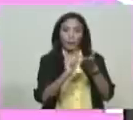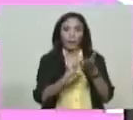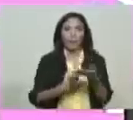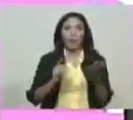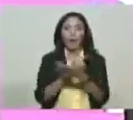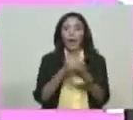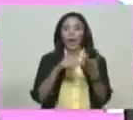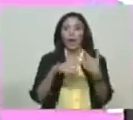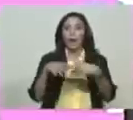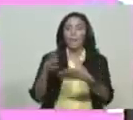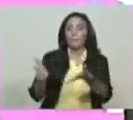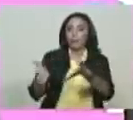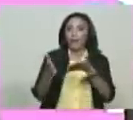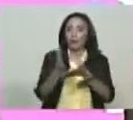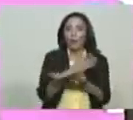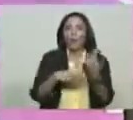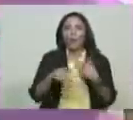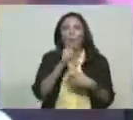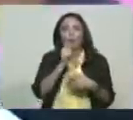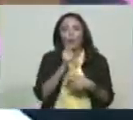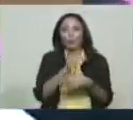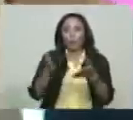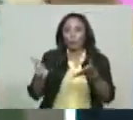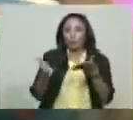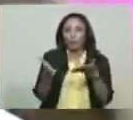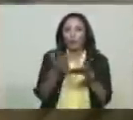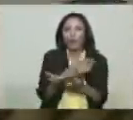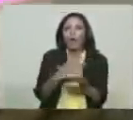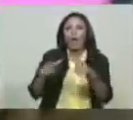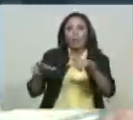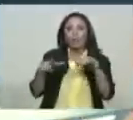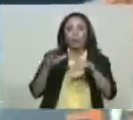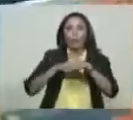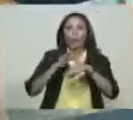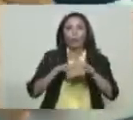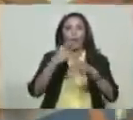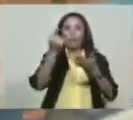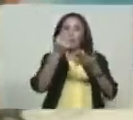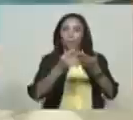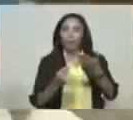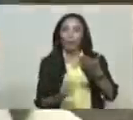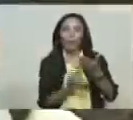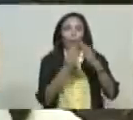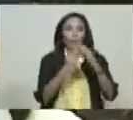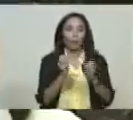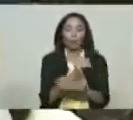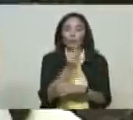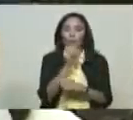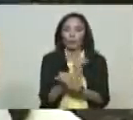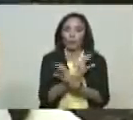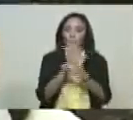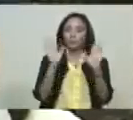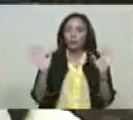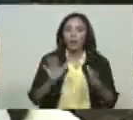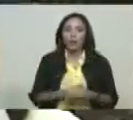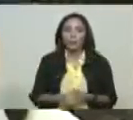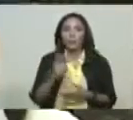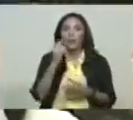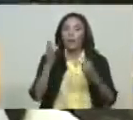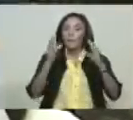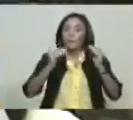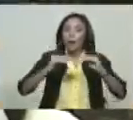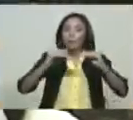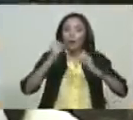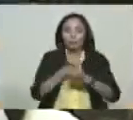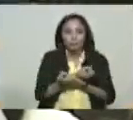¿no? Así que este periódico y el boletín deben seguir profundizándose.